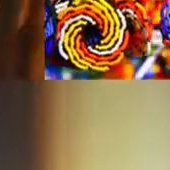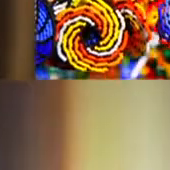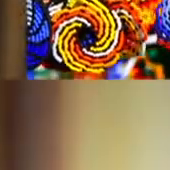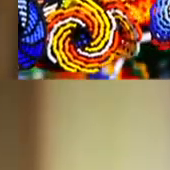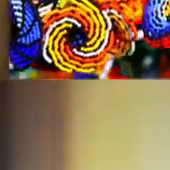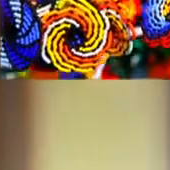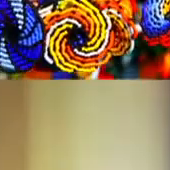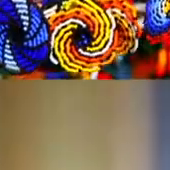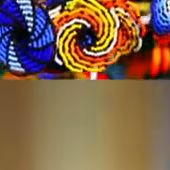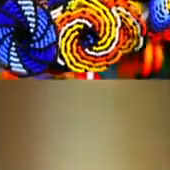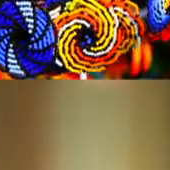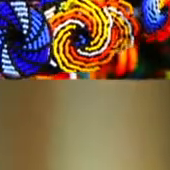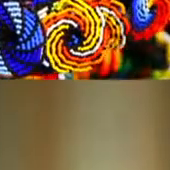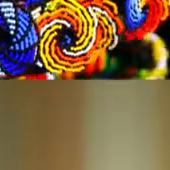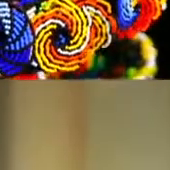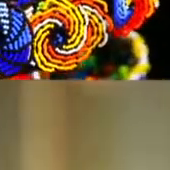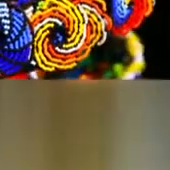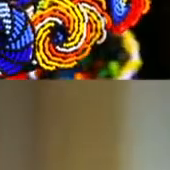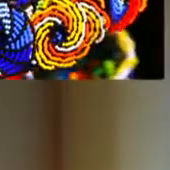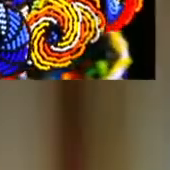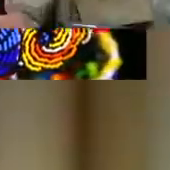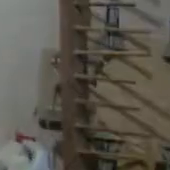hecho en México.